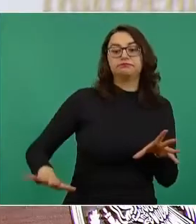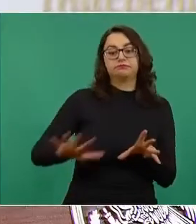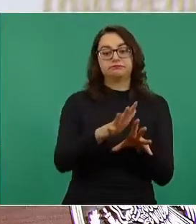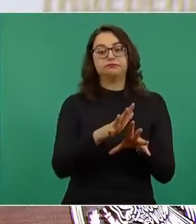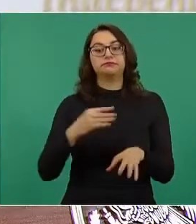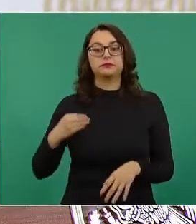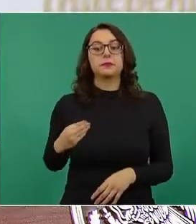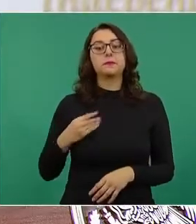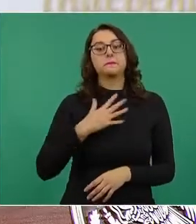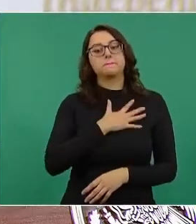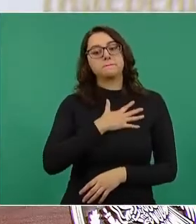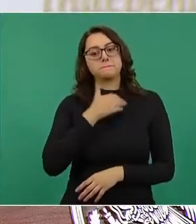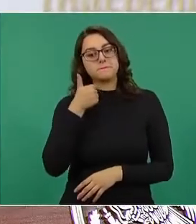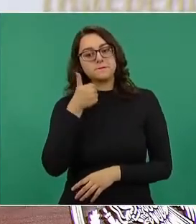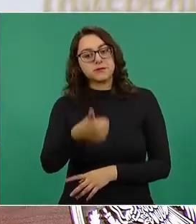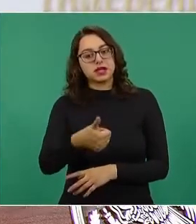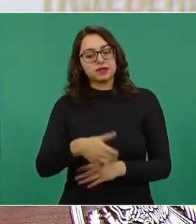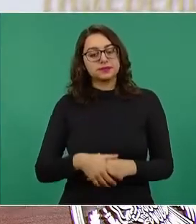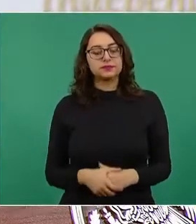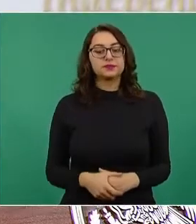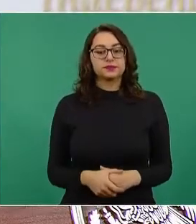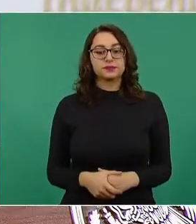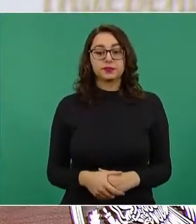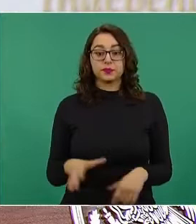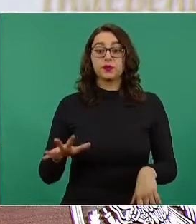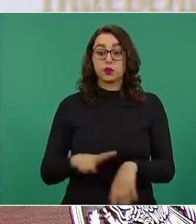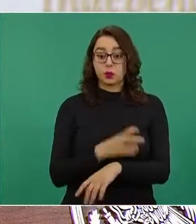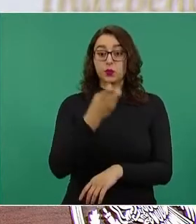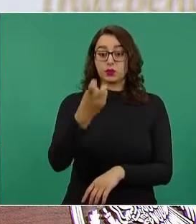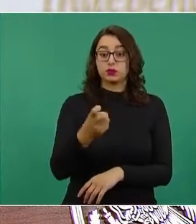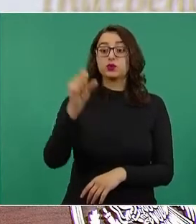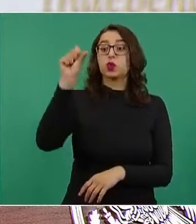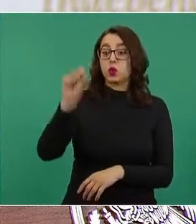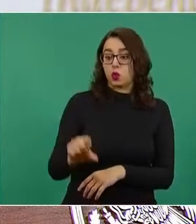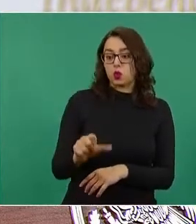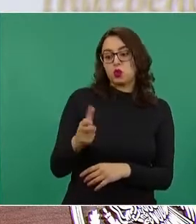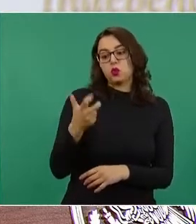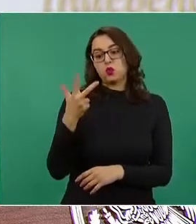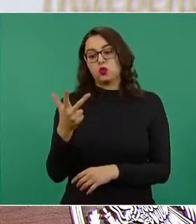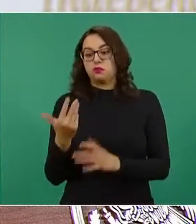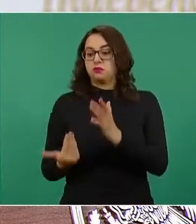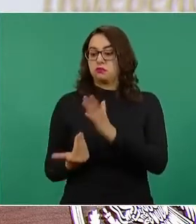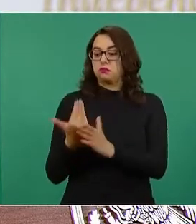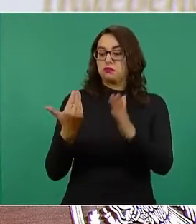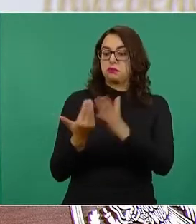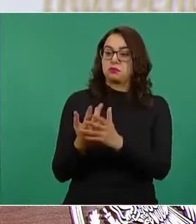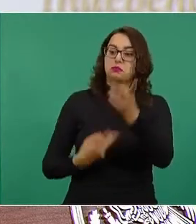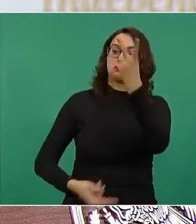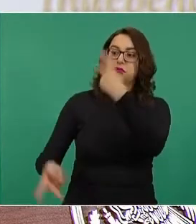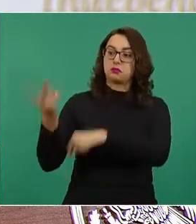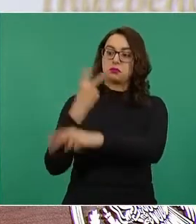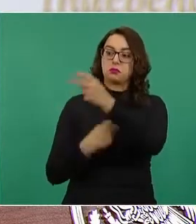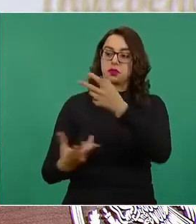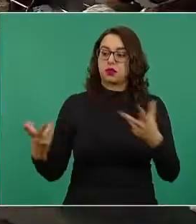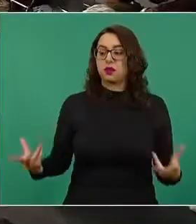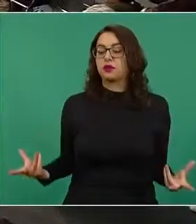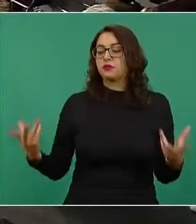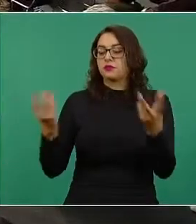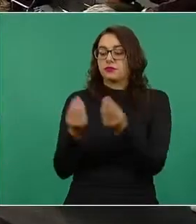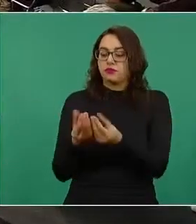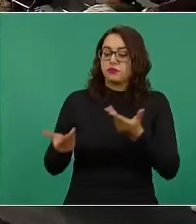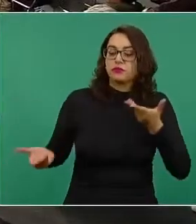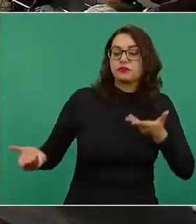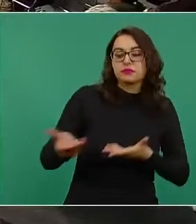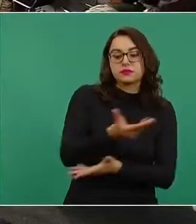a tener con ellos un encuentro a las 8 de la mañana y por eso pues